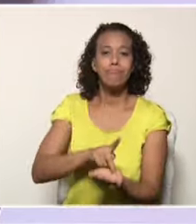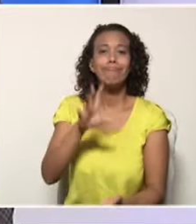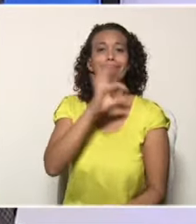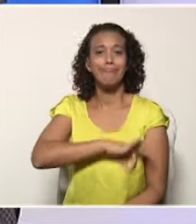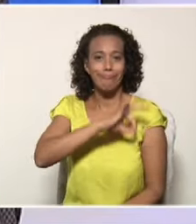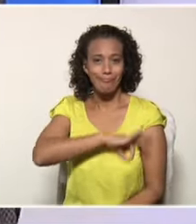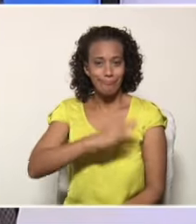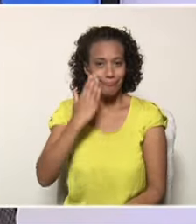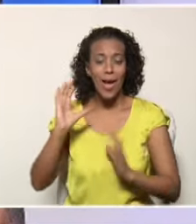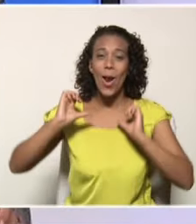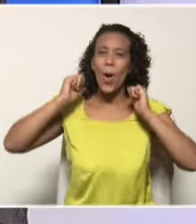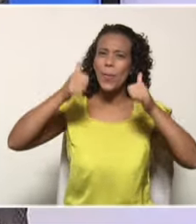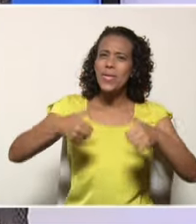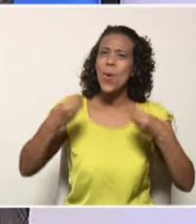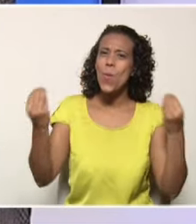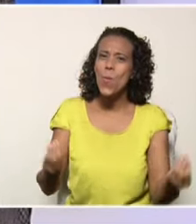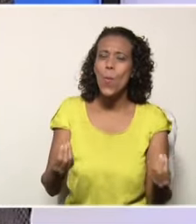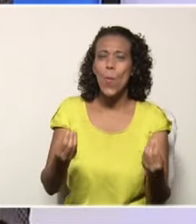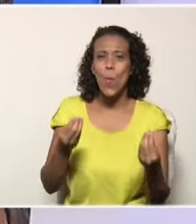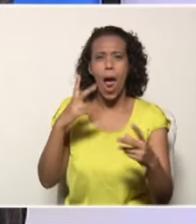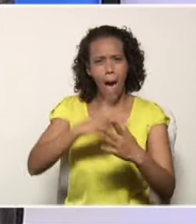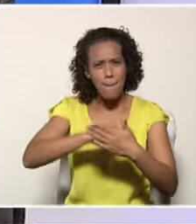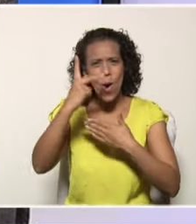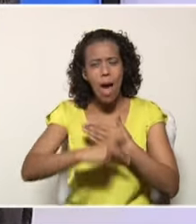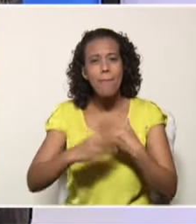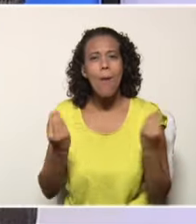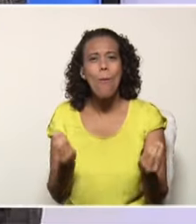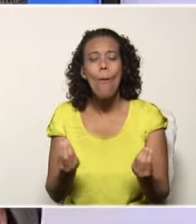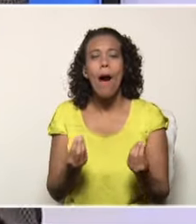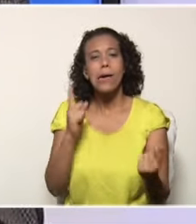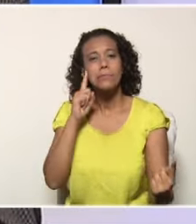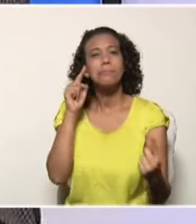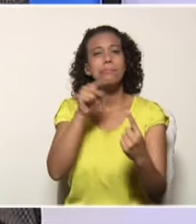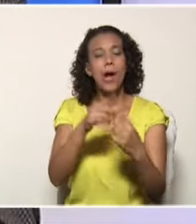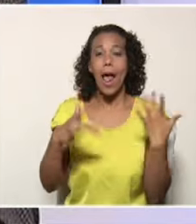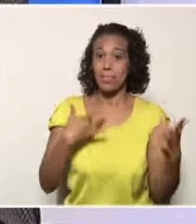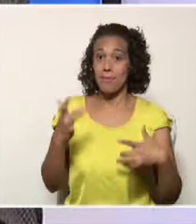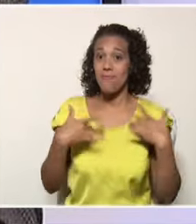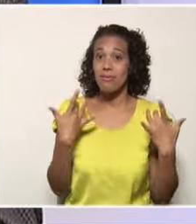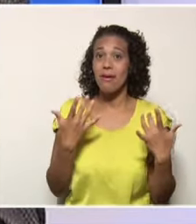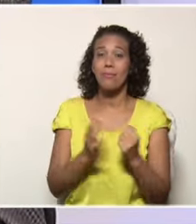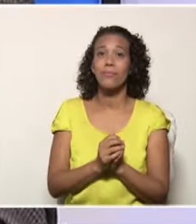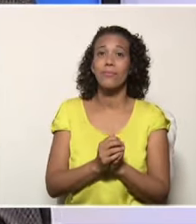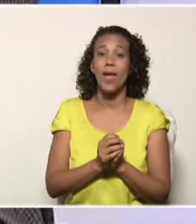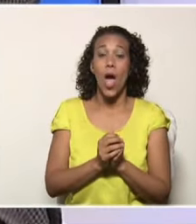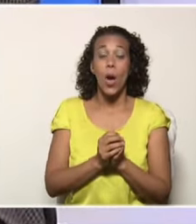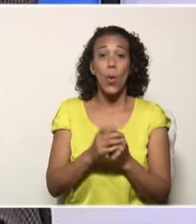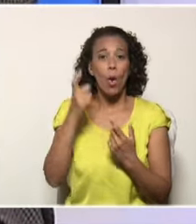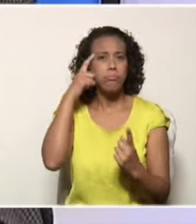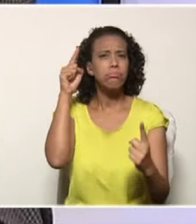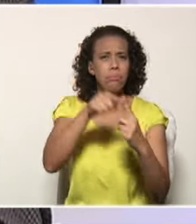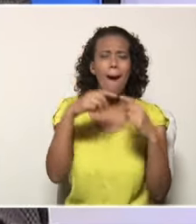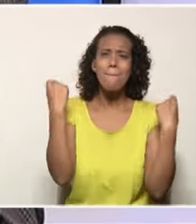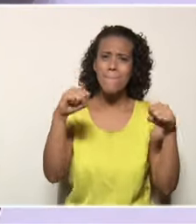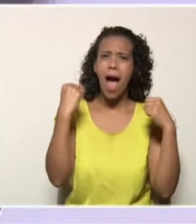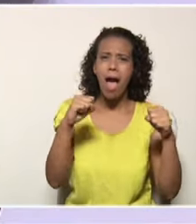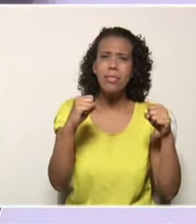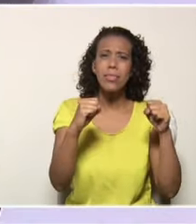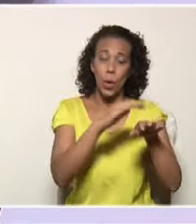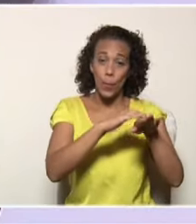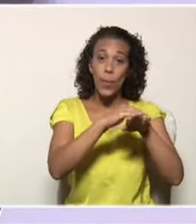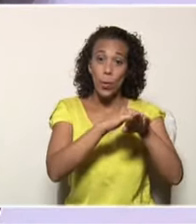social. Para comenzar en tu programa de hoy, vamos a irnos con las actividades, con los referentes teóricos prácticos para